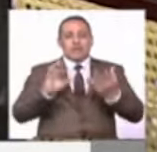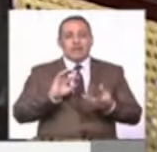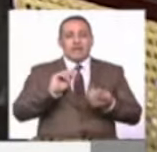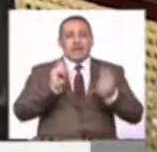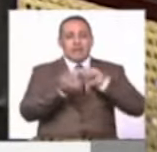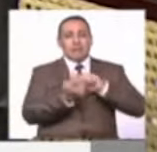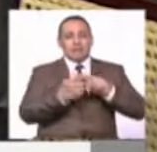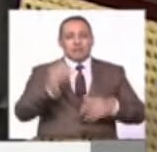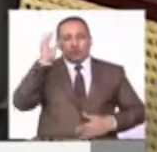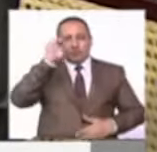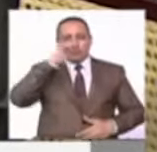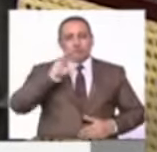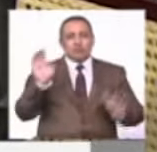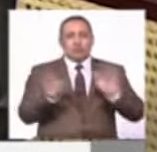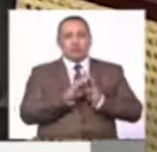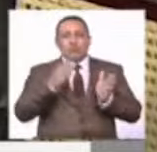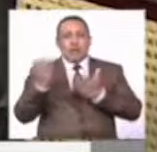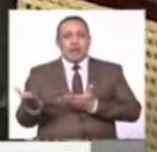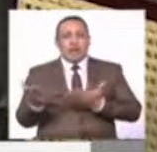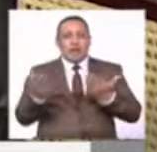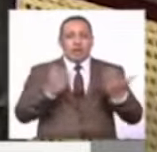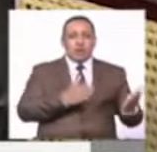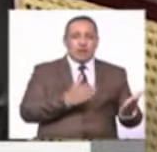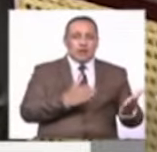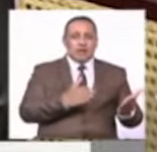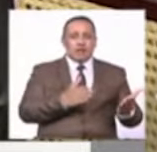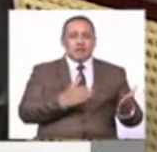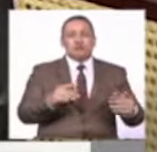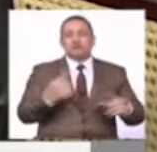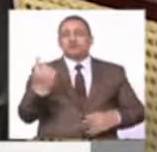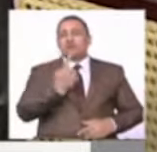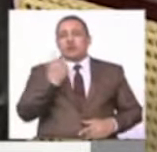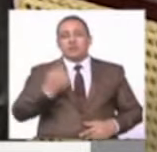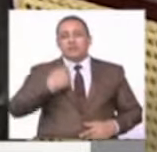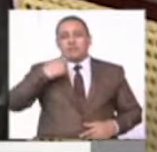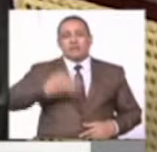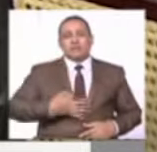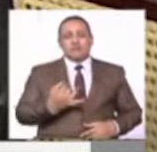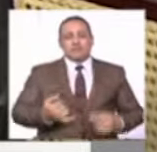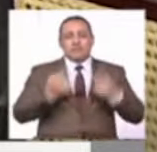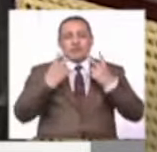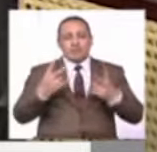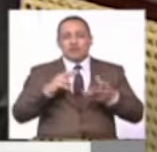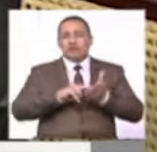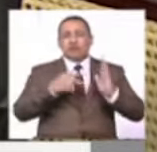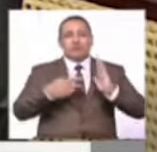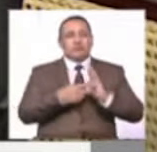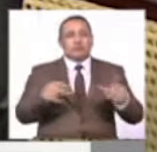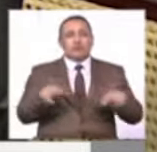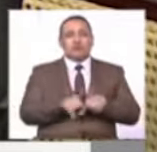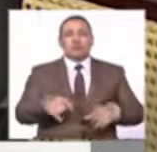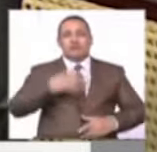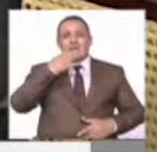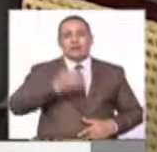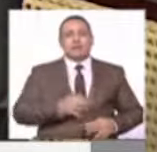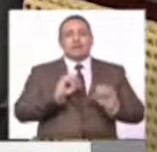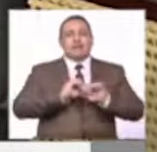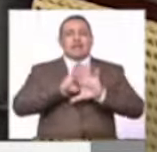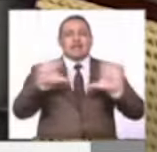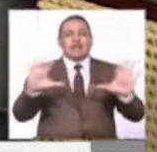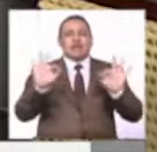opinión para un sentido u otro Solo ratifica que no se trata de una verdad